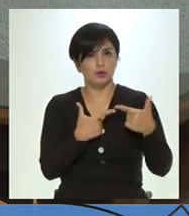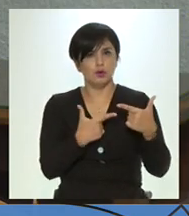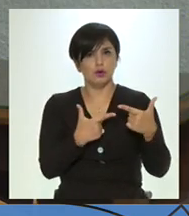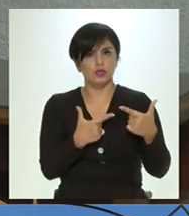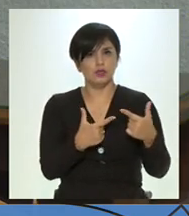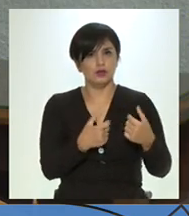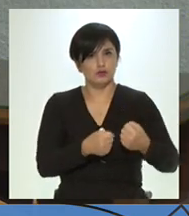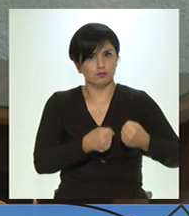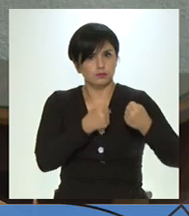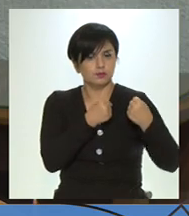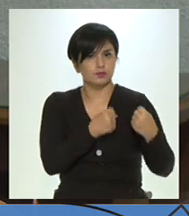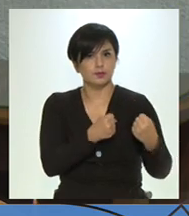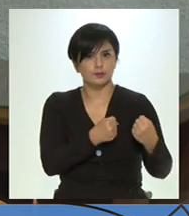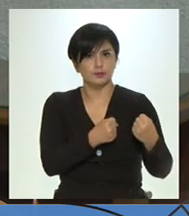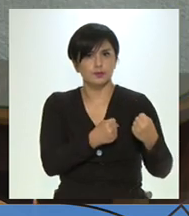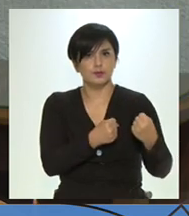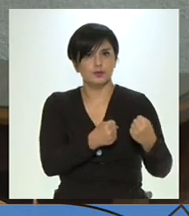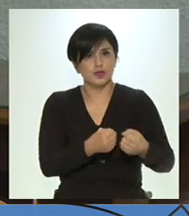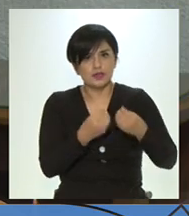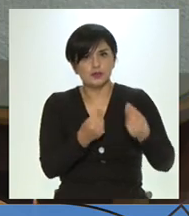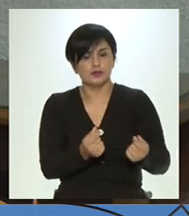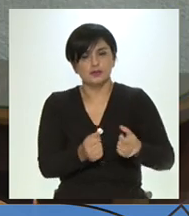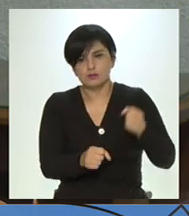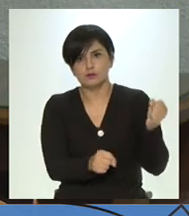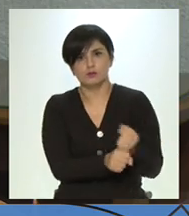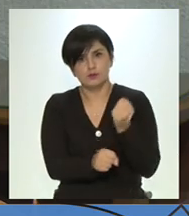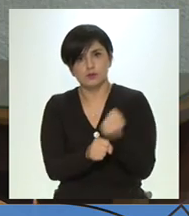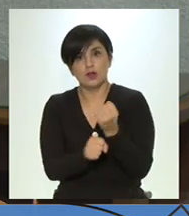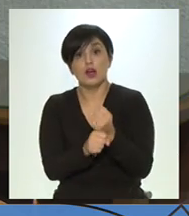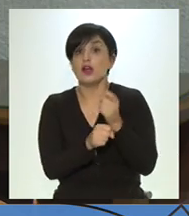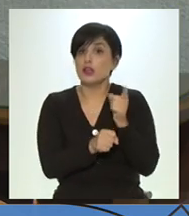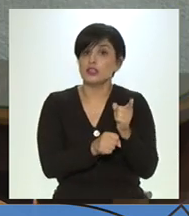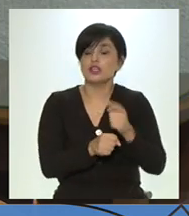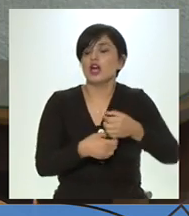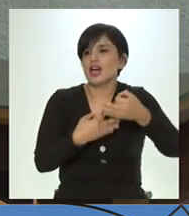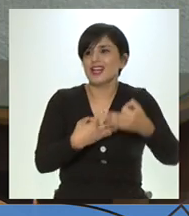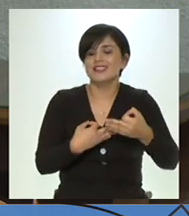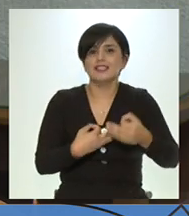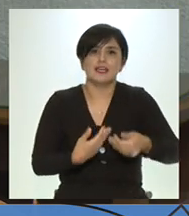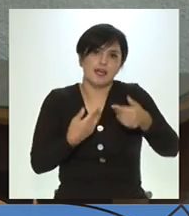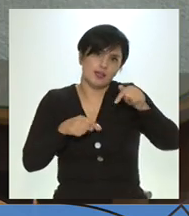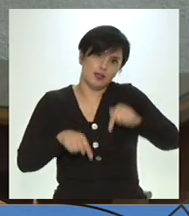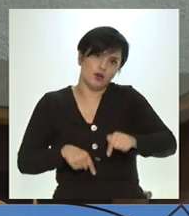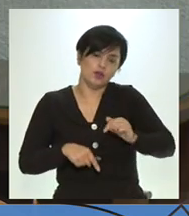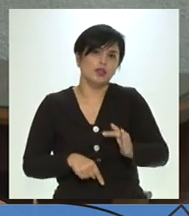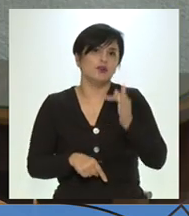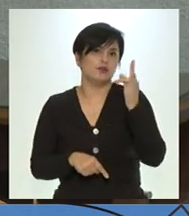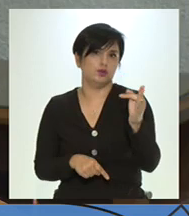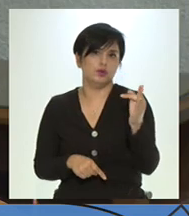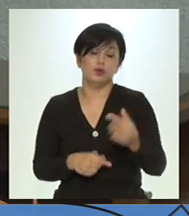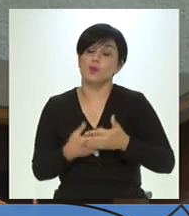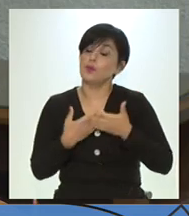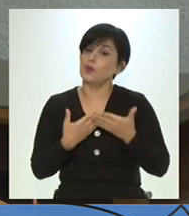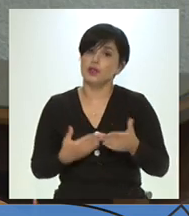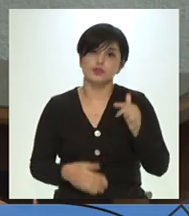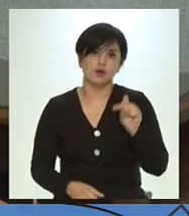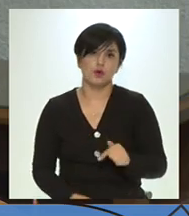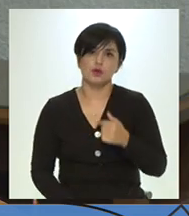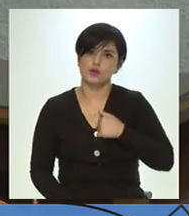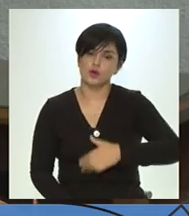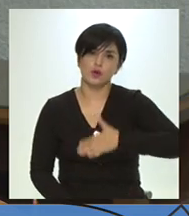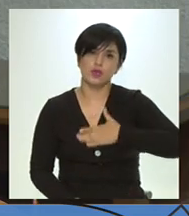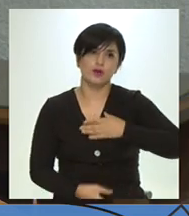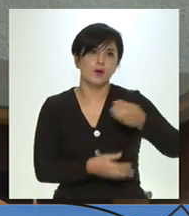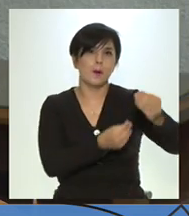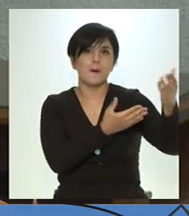una posición proactiva es garantía de presente y futuro por ello hoy quiero hacer una invitación